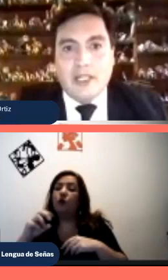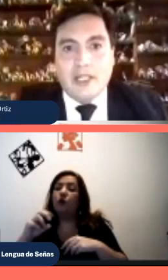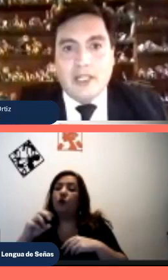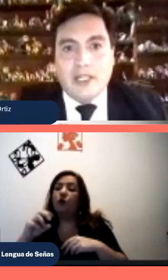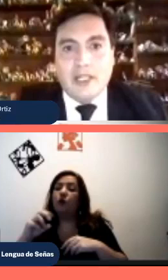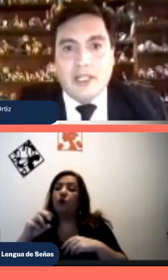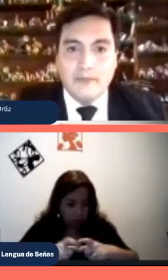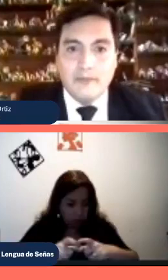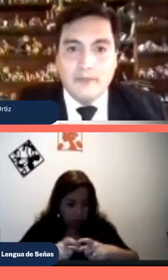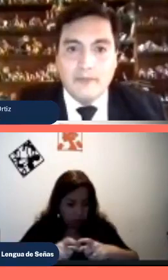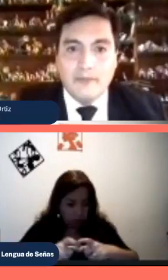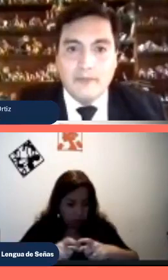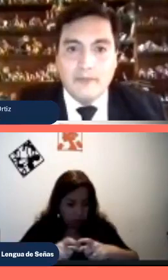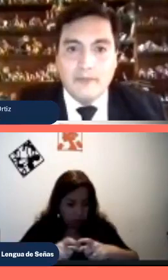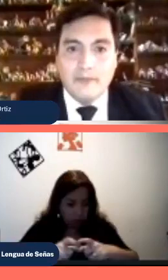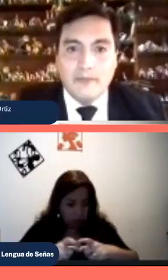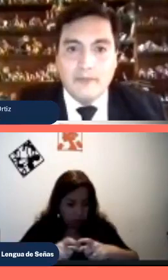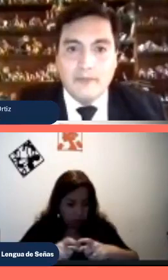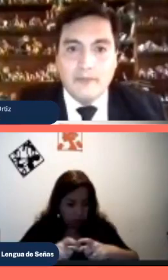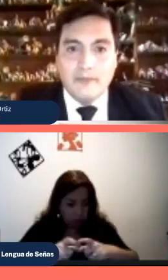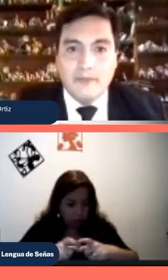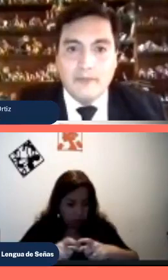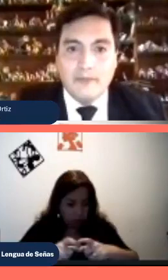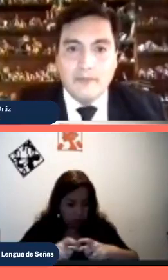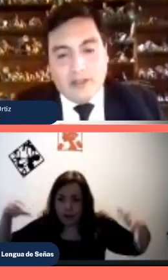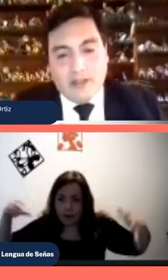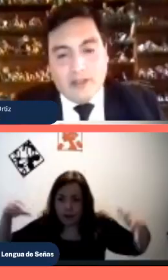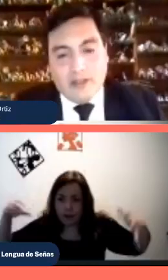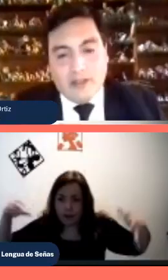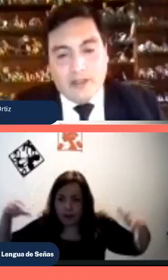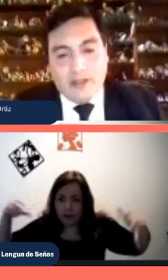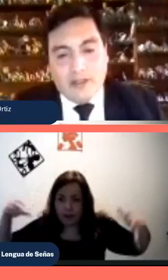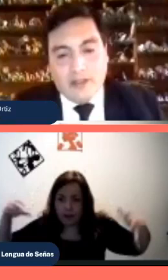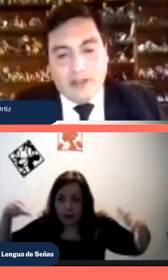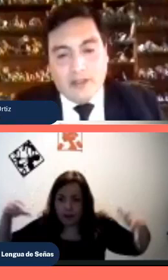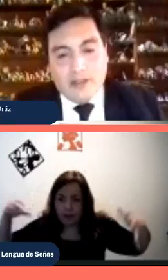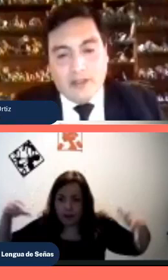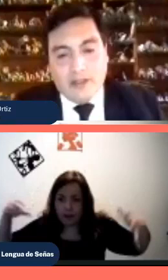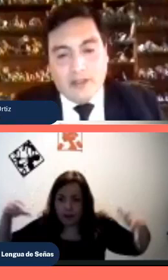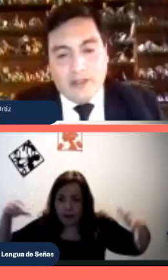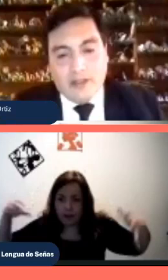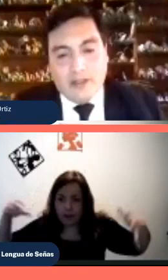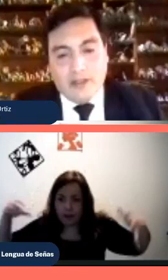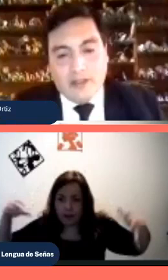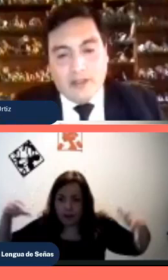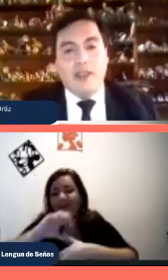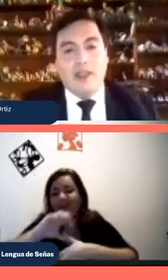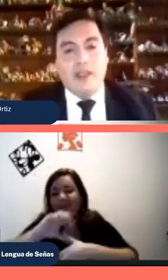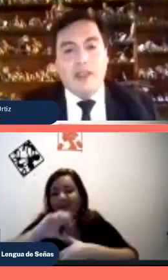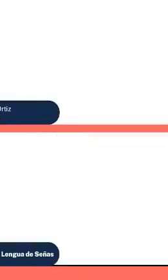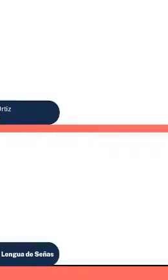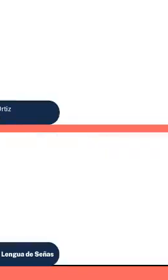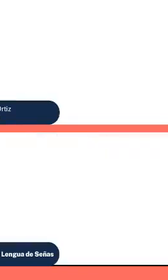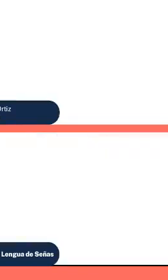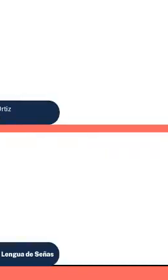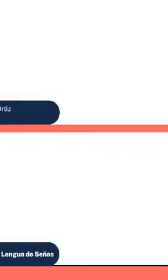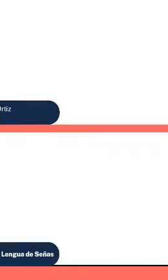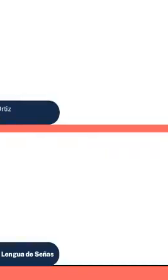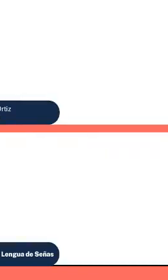grandes de Sudamérica. La historia del Cerro Guido en cuanto a fósiles es muy antigua. Ya desde el